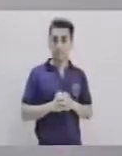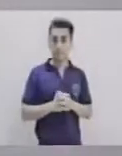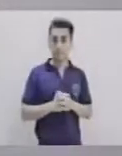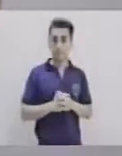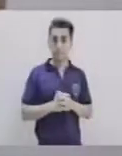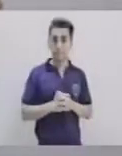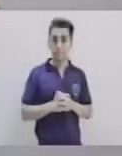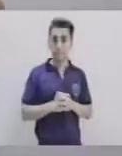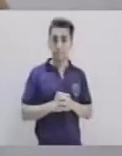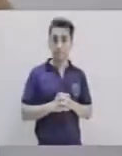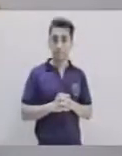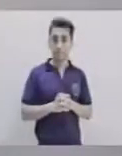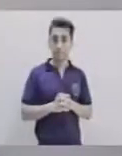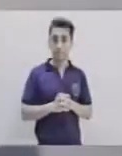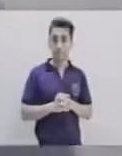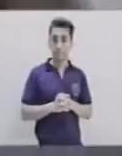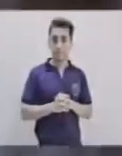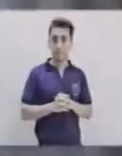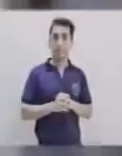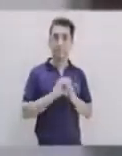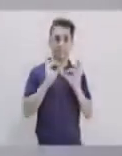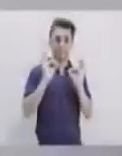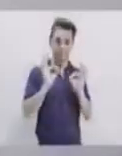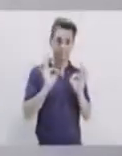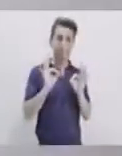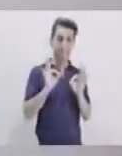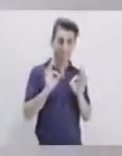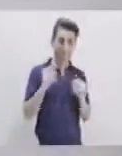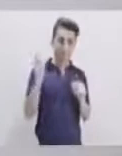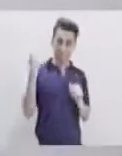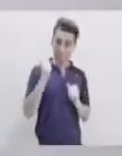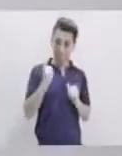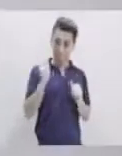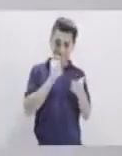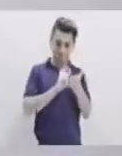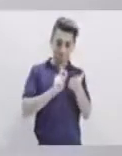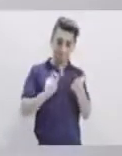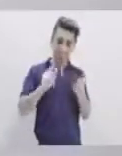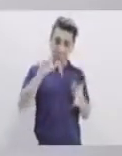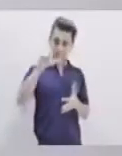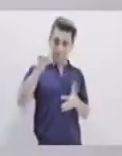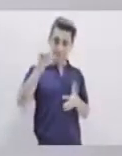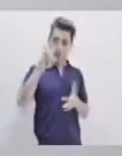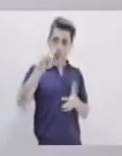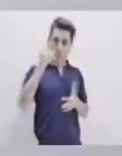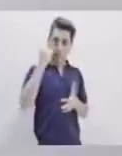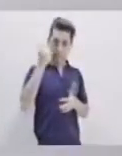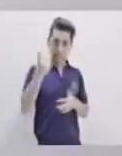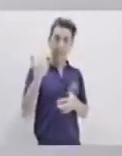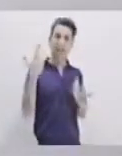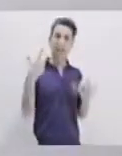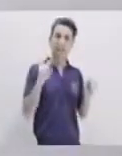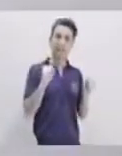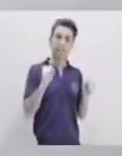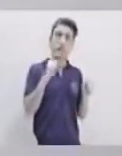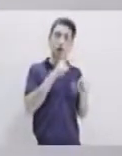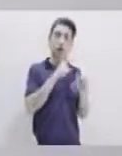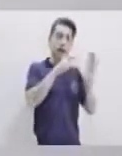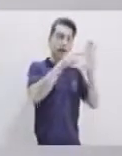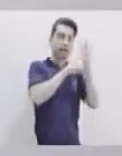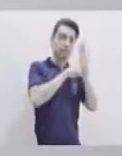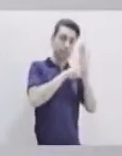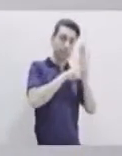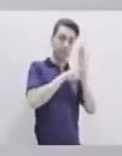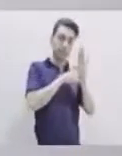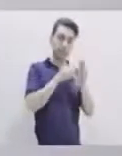Muy bien, Claudia, lo estás trabajando muy bien. Lo que hiciste entonces fue